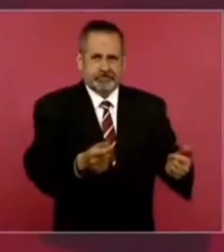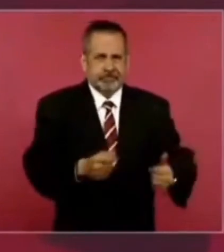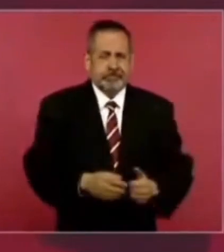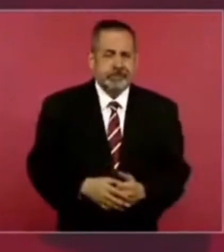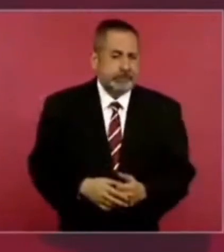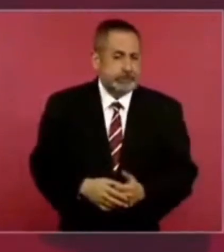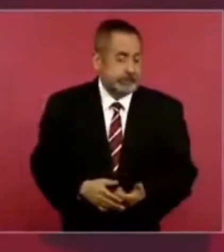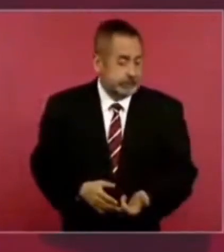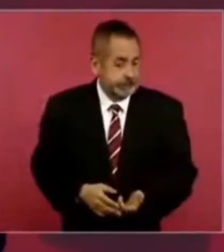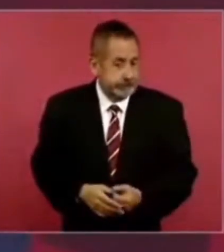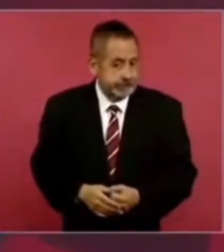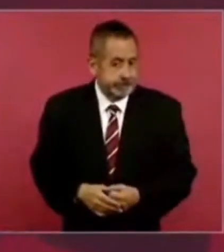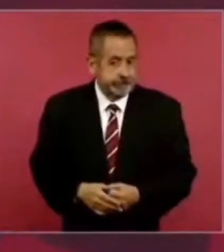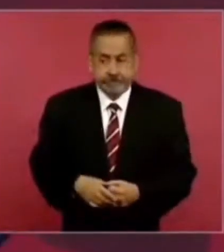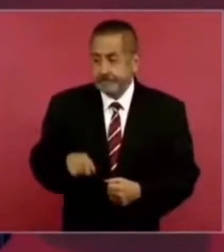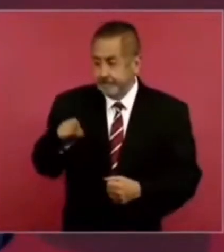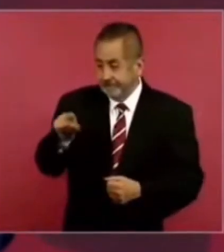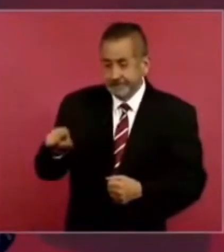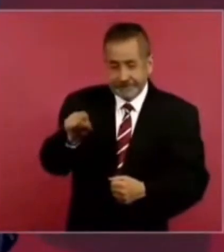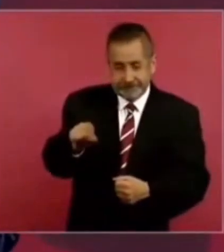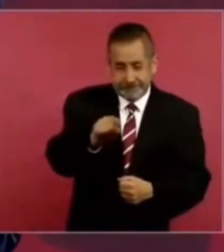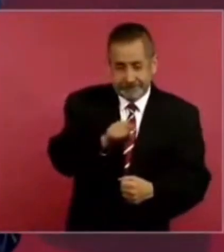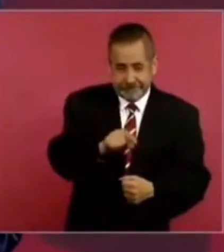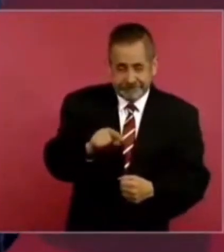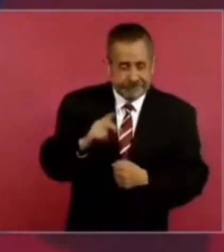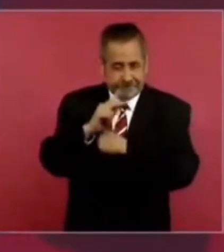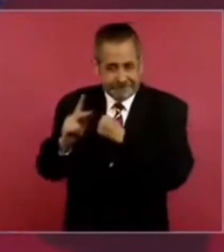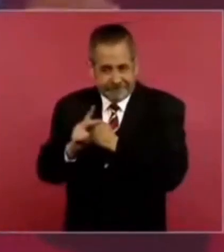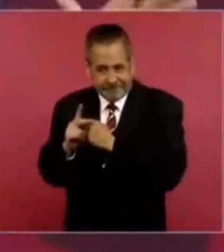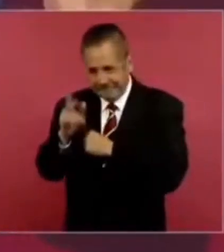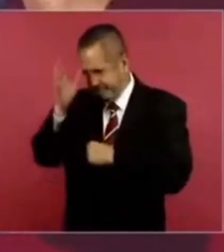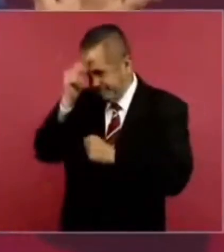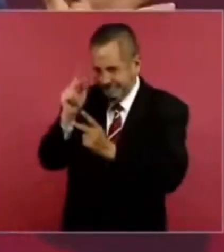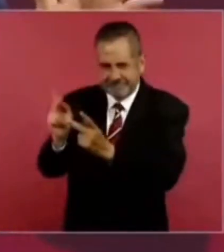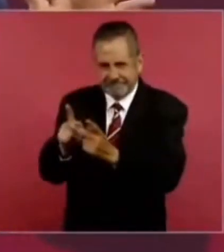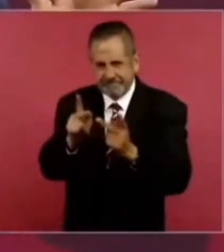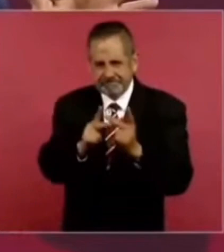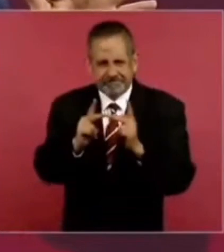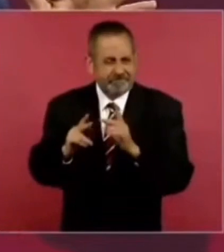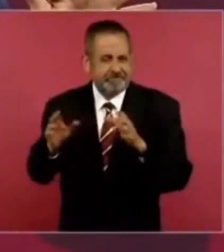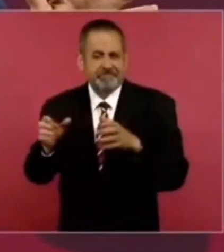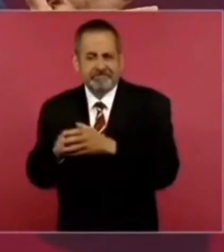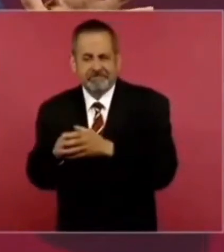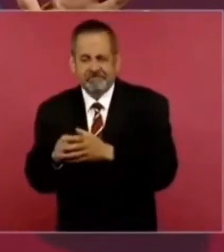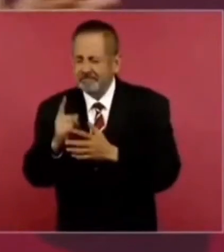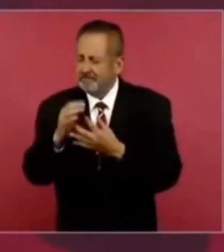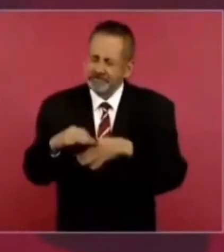Pero hay coincidencias, ahí no interesa